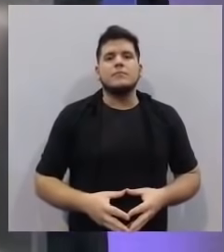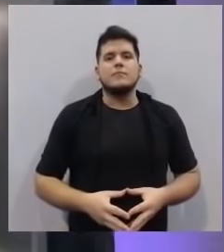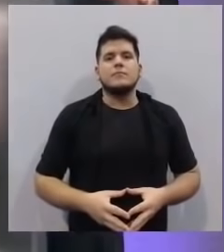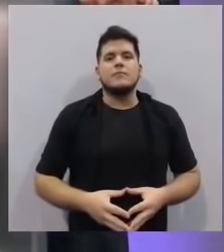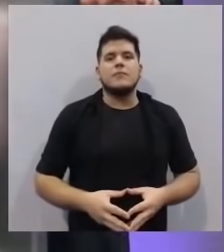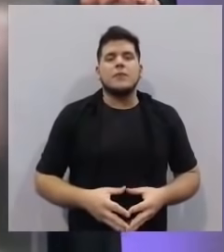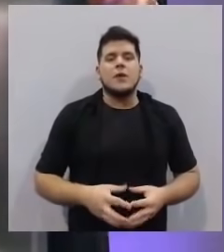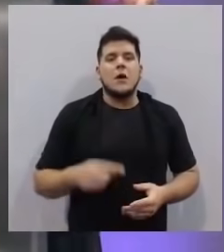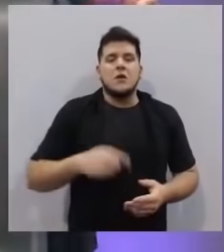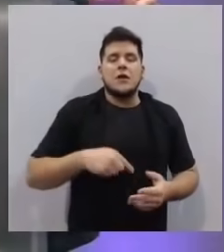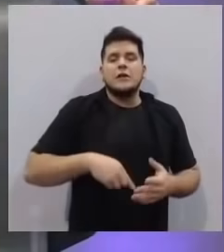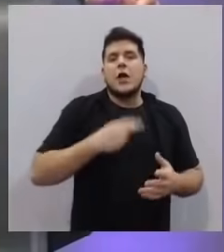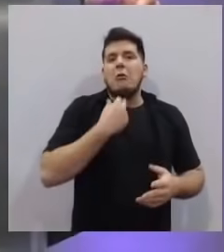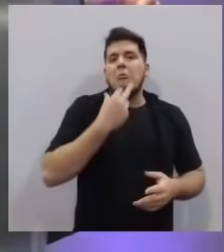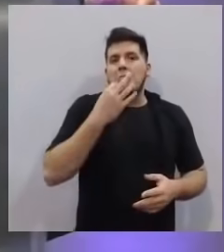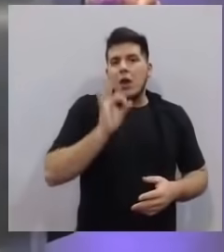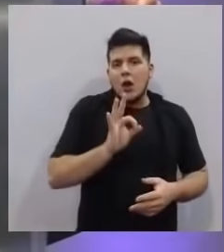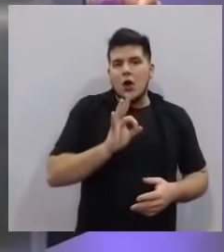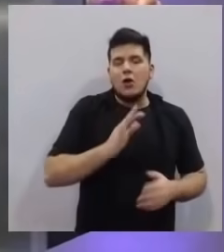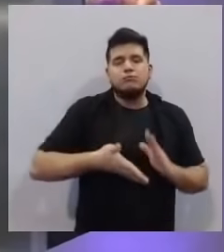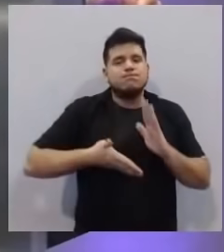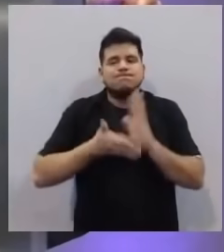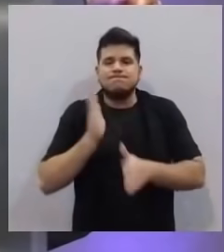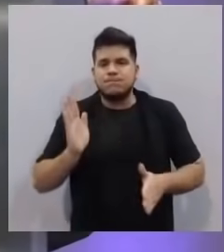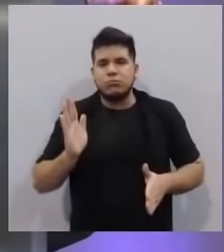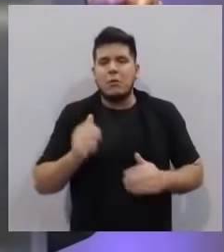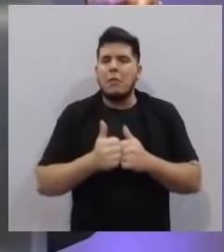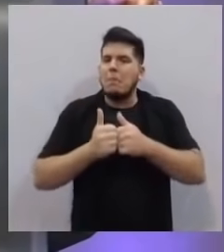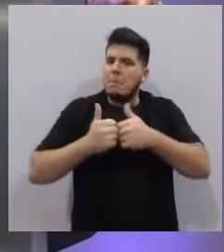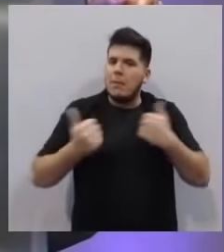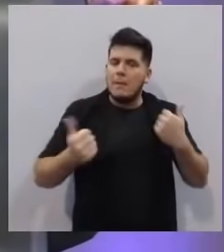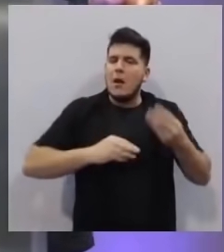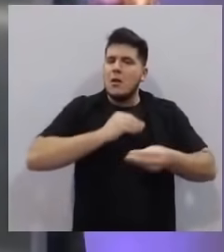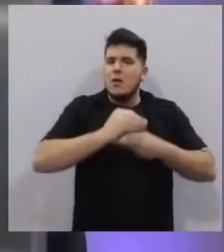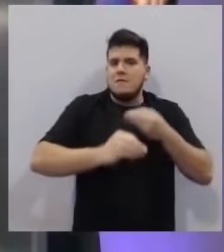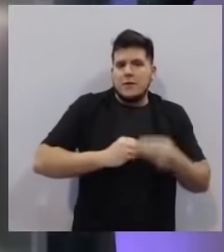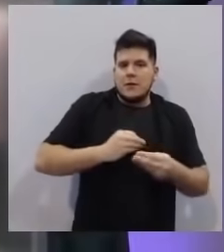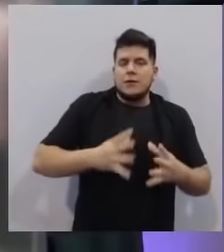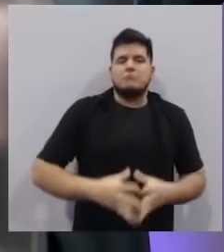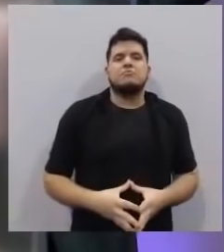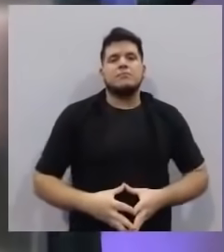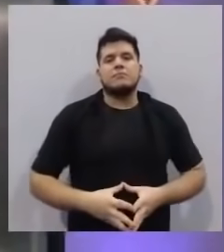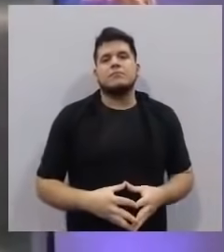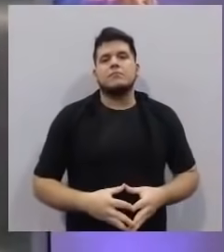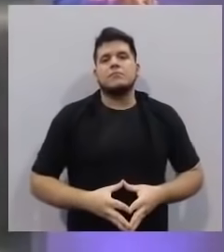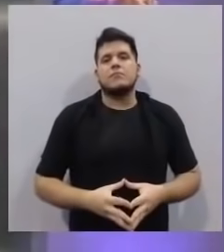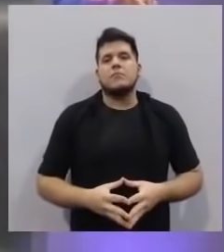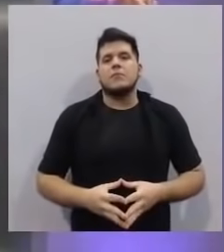la relación se alejó de la familia se alejó de la cobertura